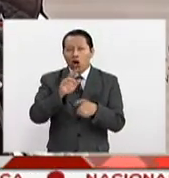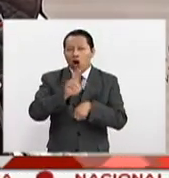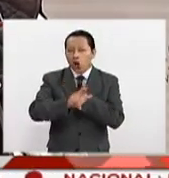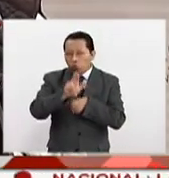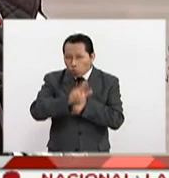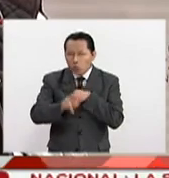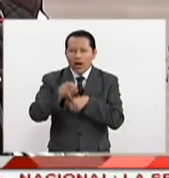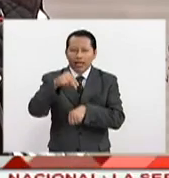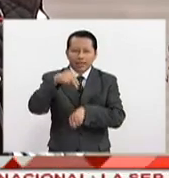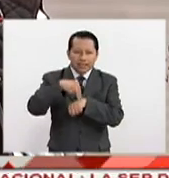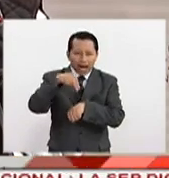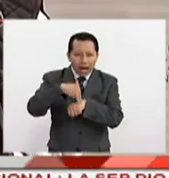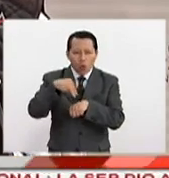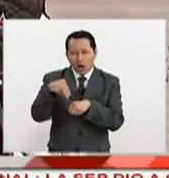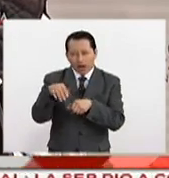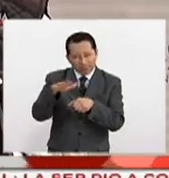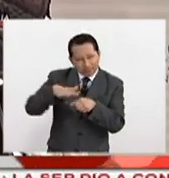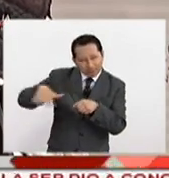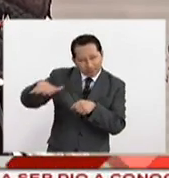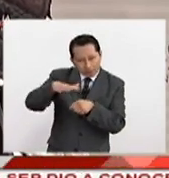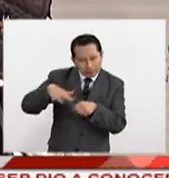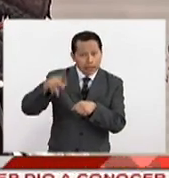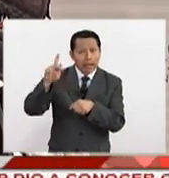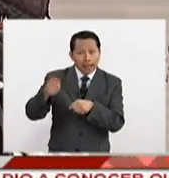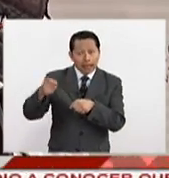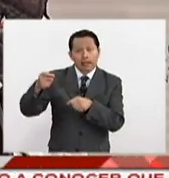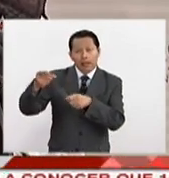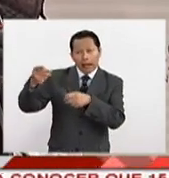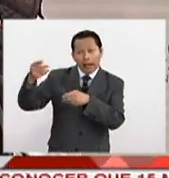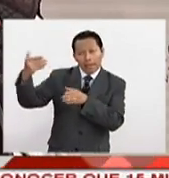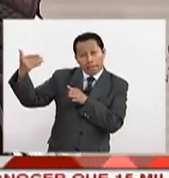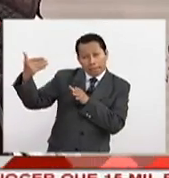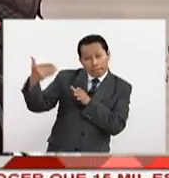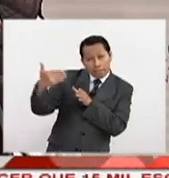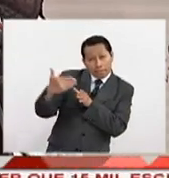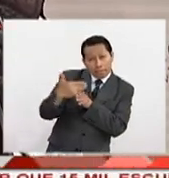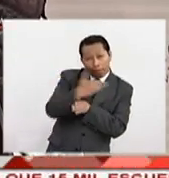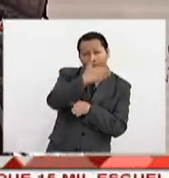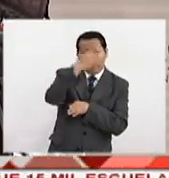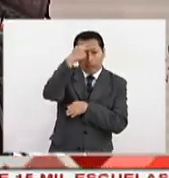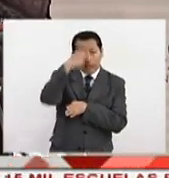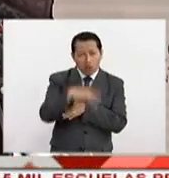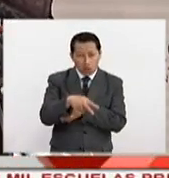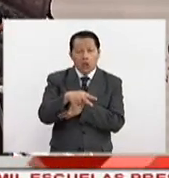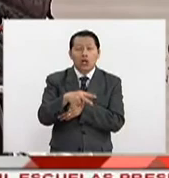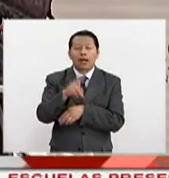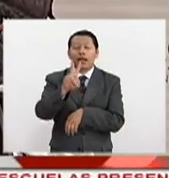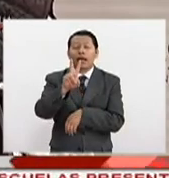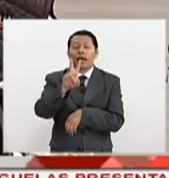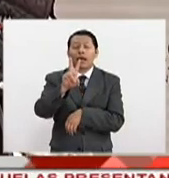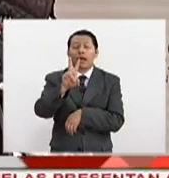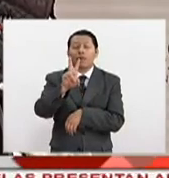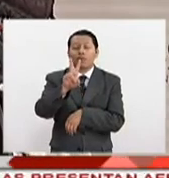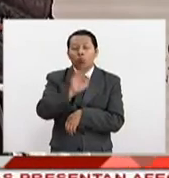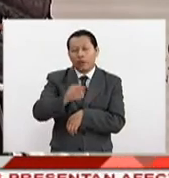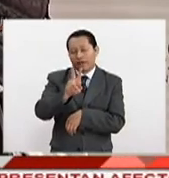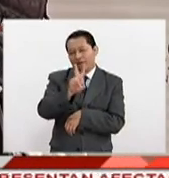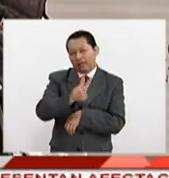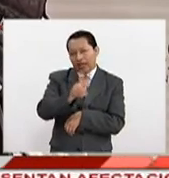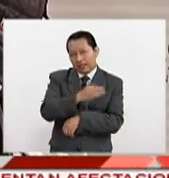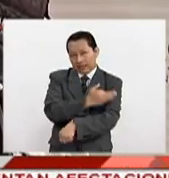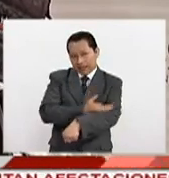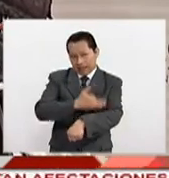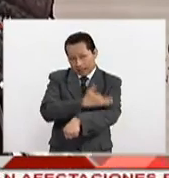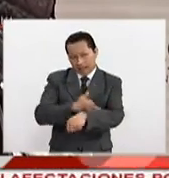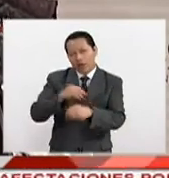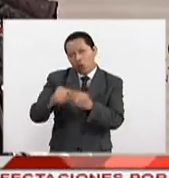por Nicaragua, y que esperamos que ingrese al territorio nacional hacia la tarde del viernes, la noche del viernes y la mañana del